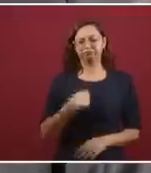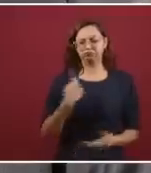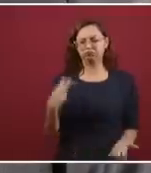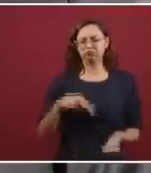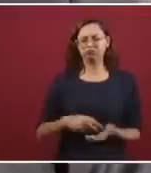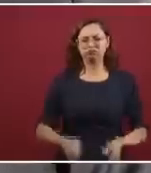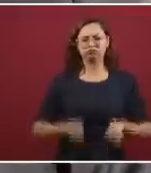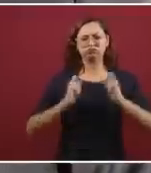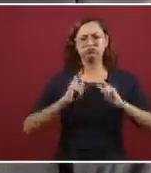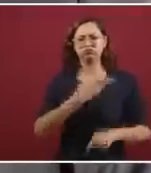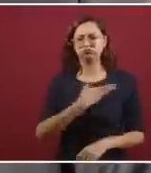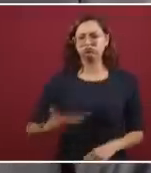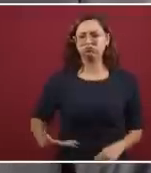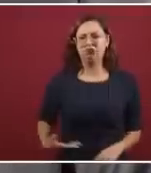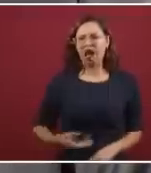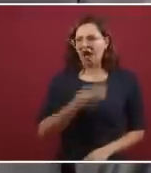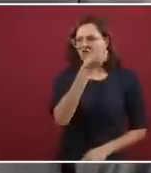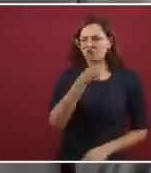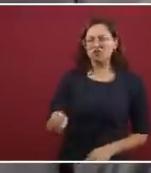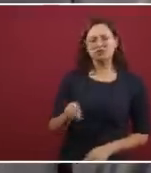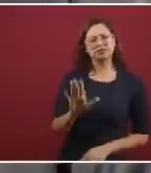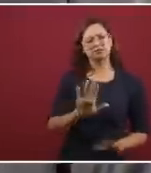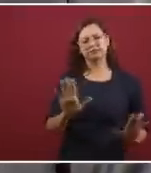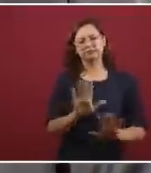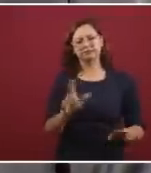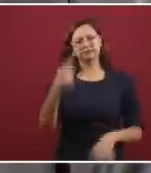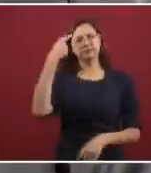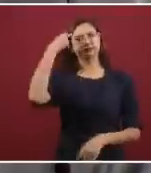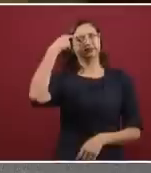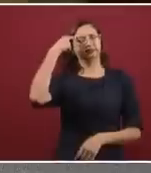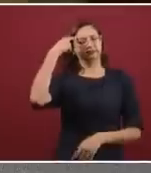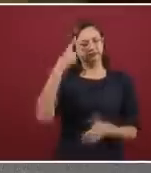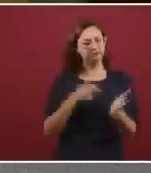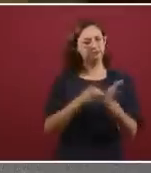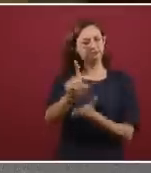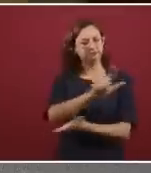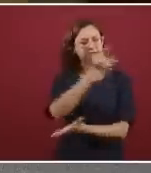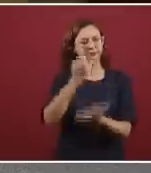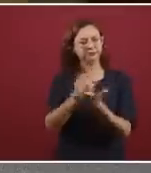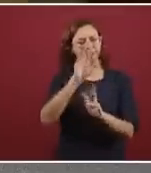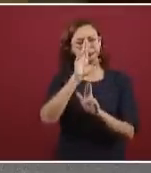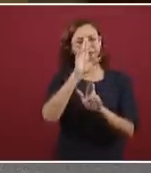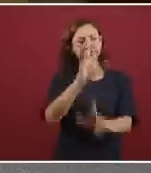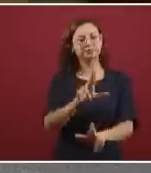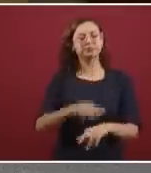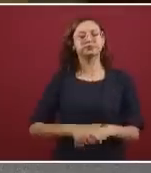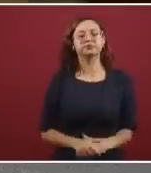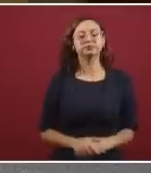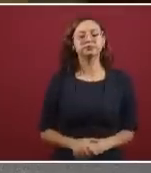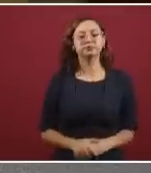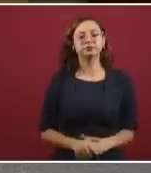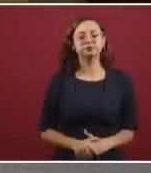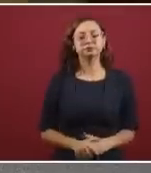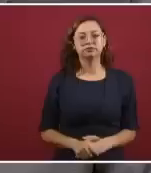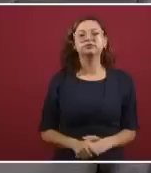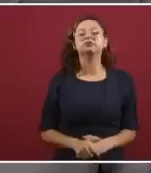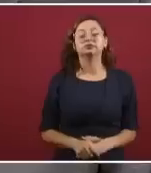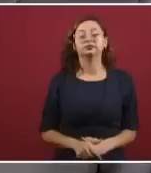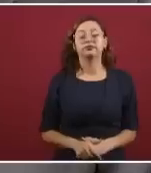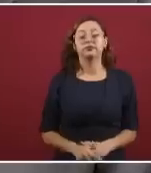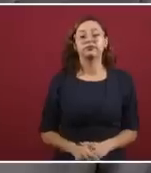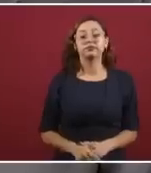nada por la fuerza todo por la razón y el derecho por eso también